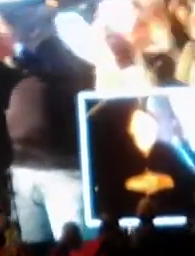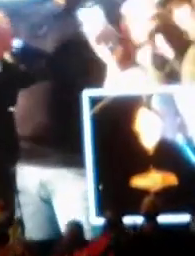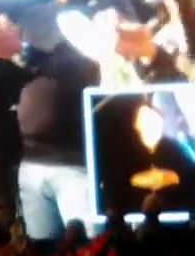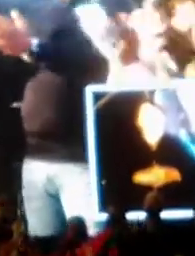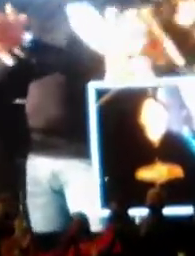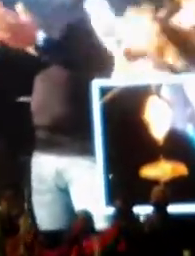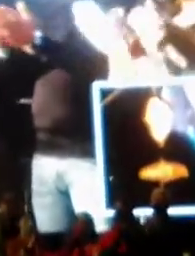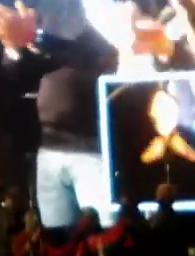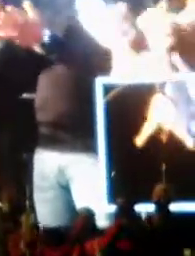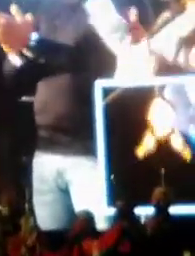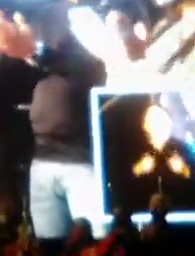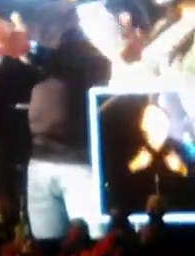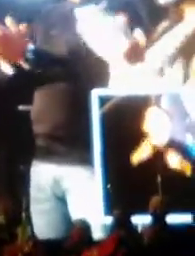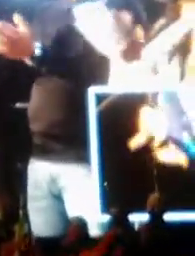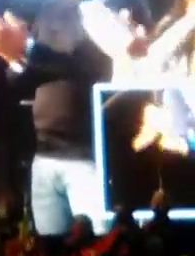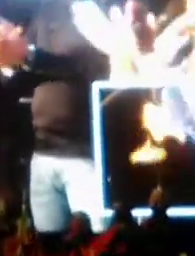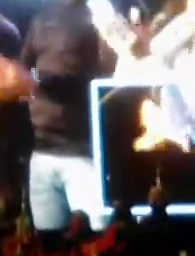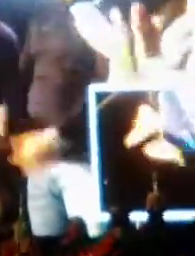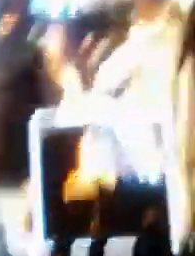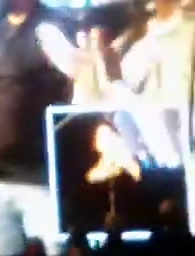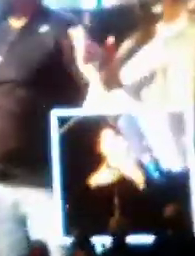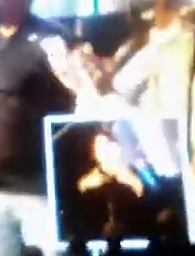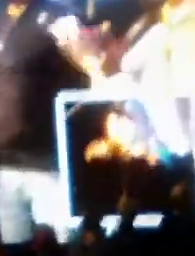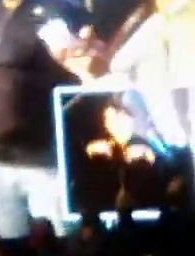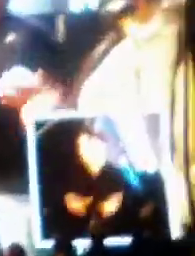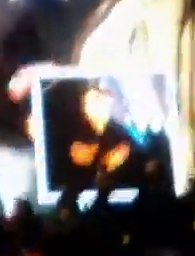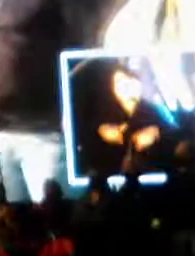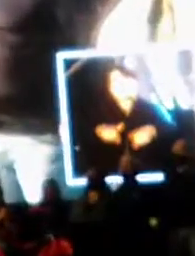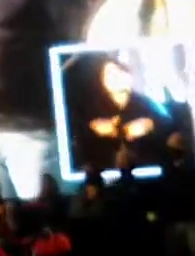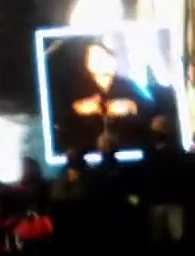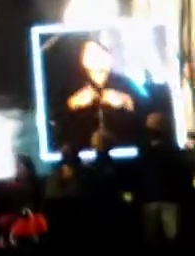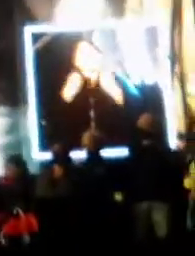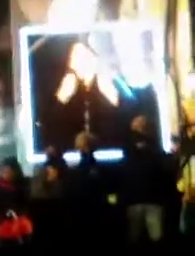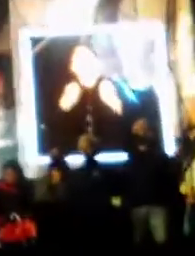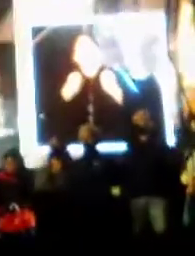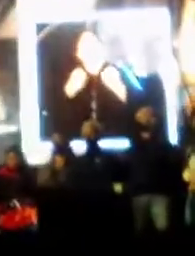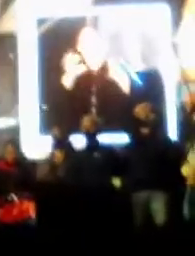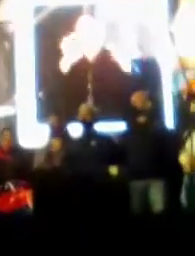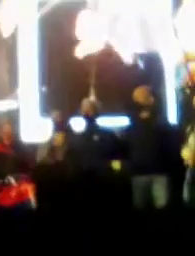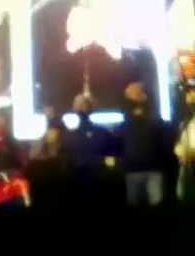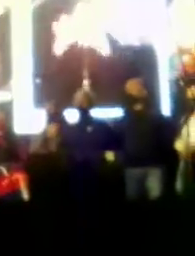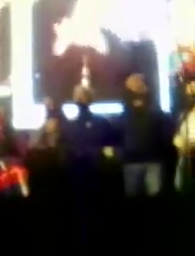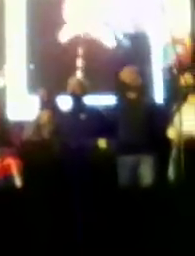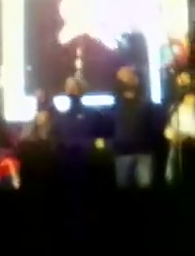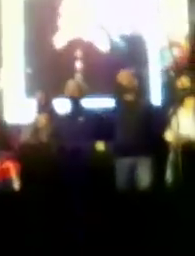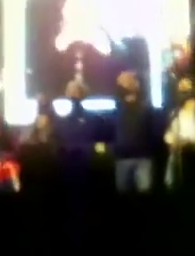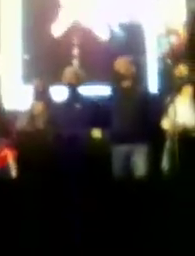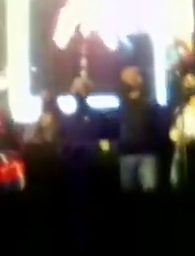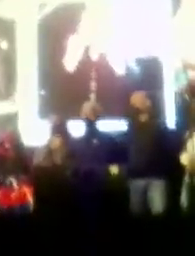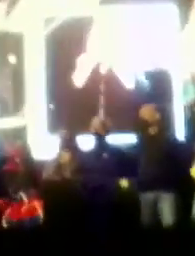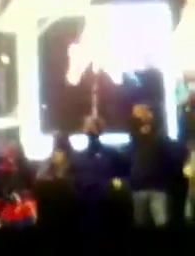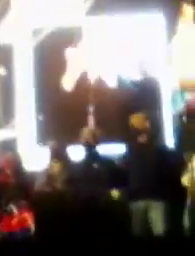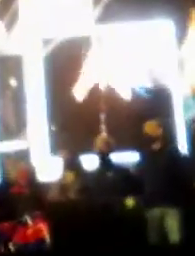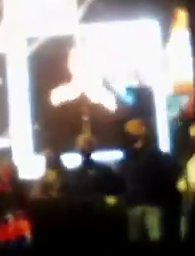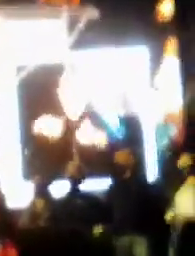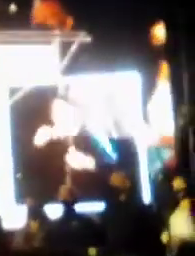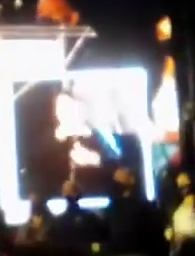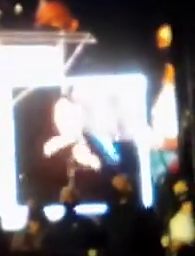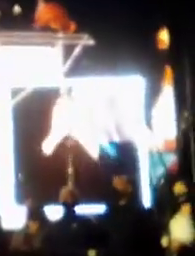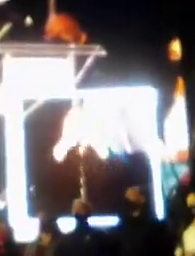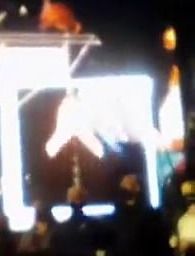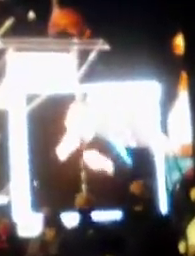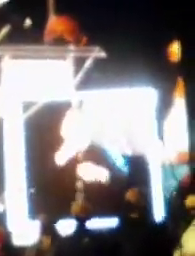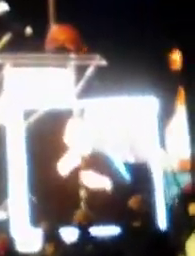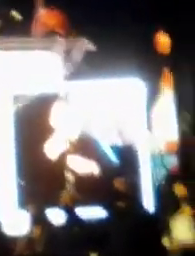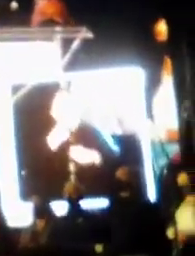No podemos olvidar el proceso que nos trajo hasta acá, la construcción de la unidad de acción de múltiples organizaciones sociales y políticas